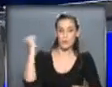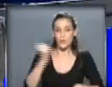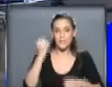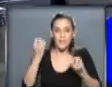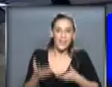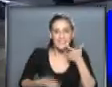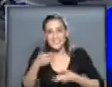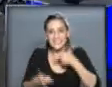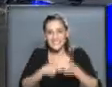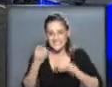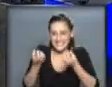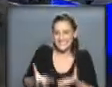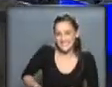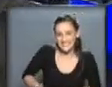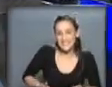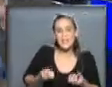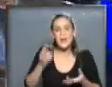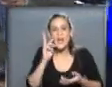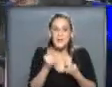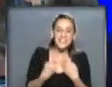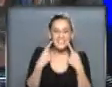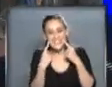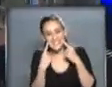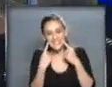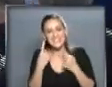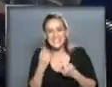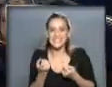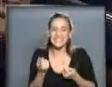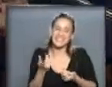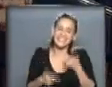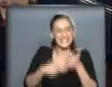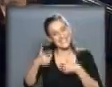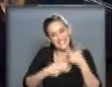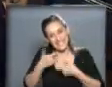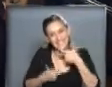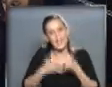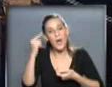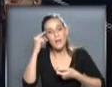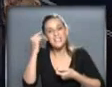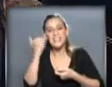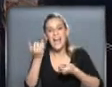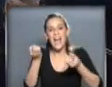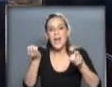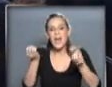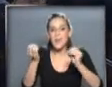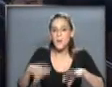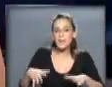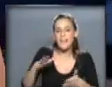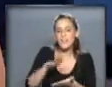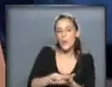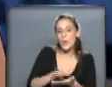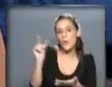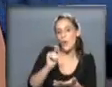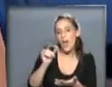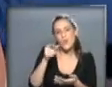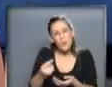reís? Gabriela Prolitera. Porque vi tu sonrisa y me tenté. Bueno, pensé que ya me ibas a arrancar con la polémica. Estaban esperando. Ah,